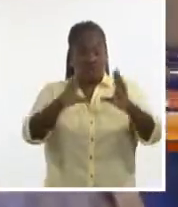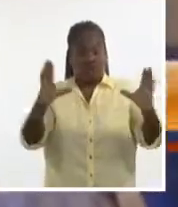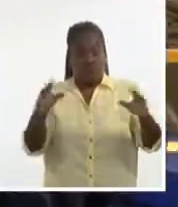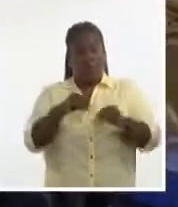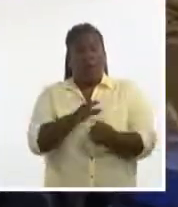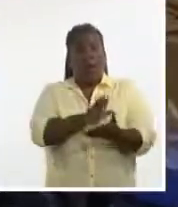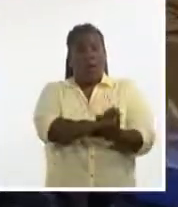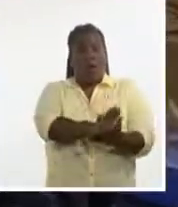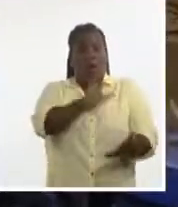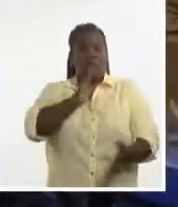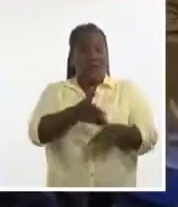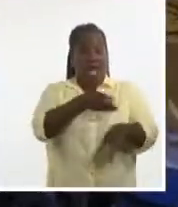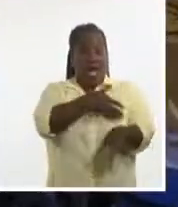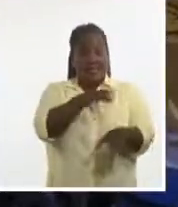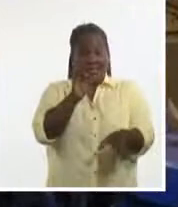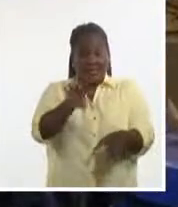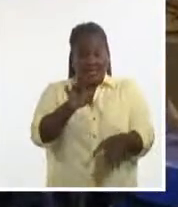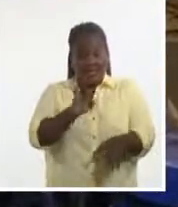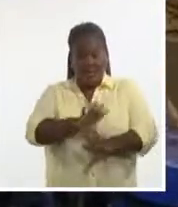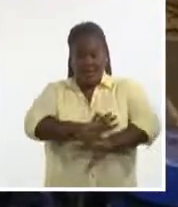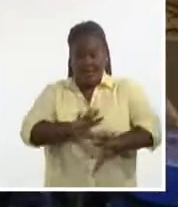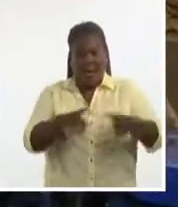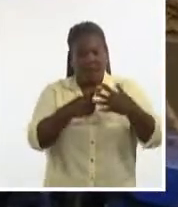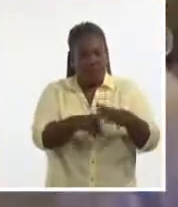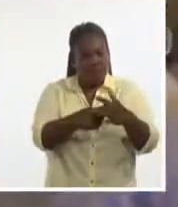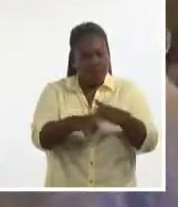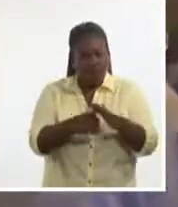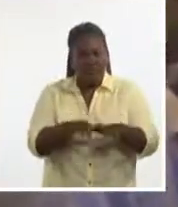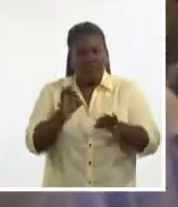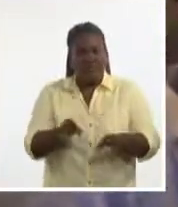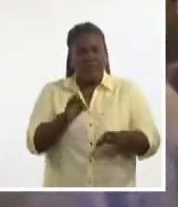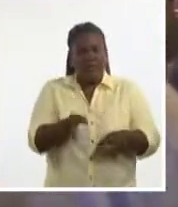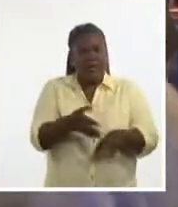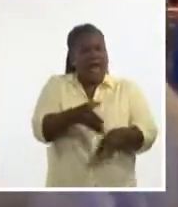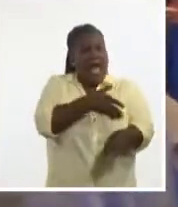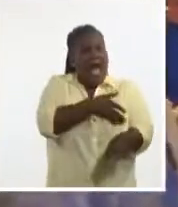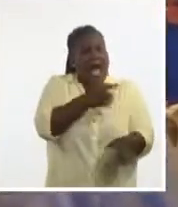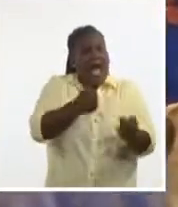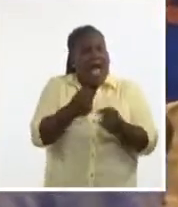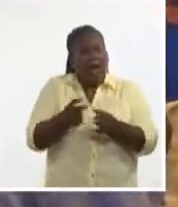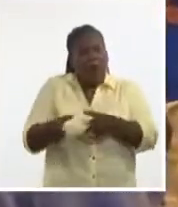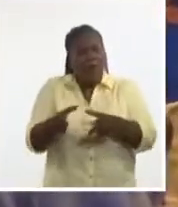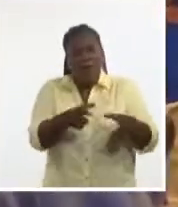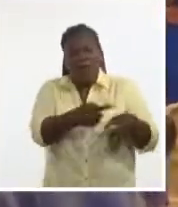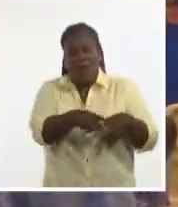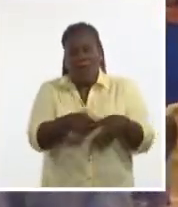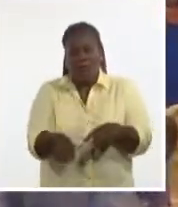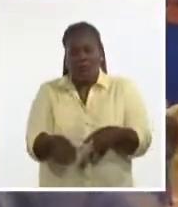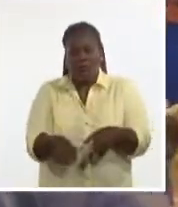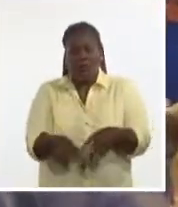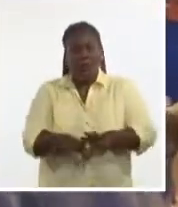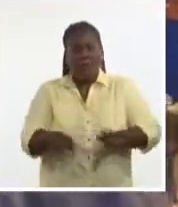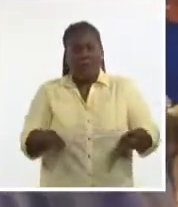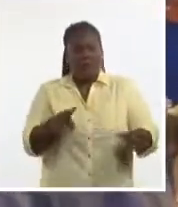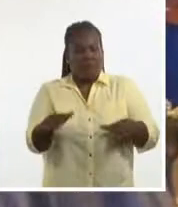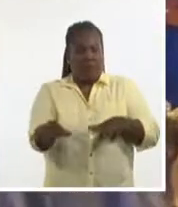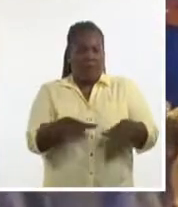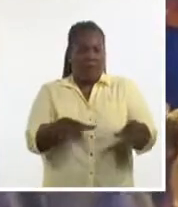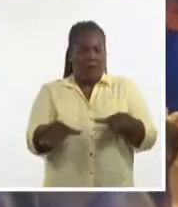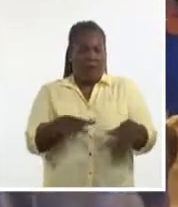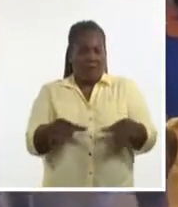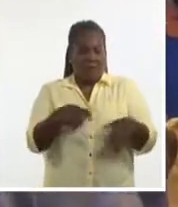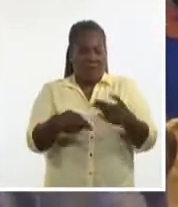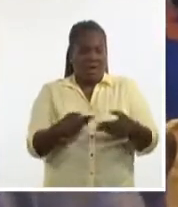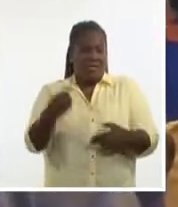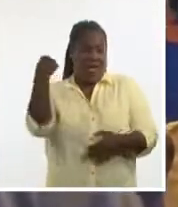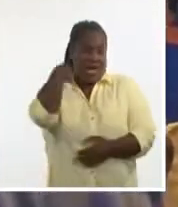sacarlo antes del día 15. Ya. Siempre hay atraso en algunas piezas, pero no, vamos a salir en forma y hacer lo que hacemos todos los